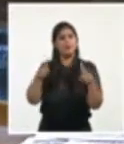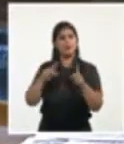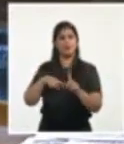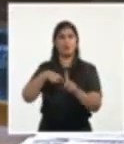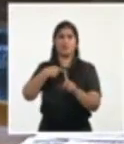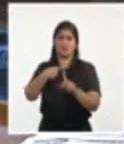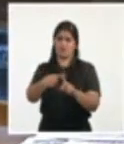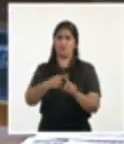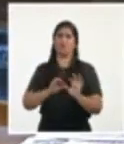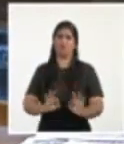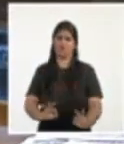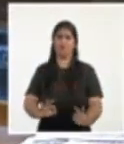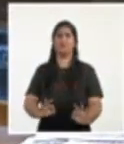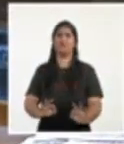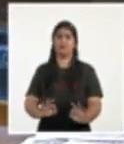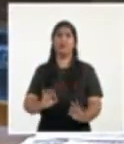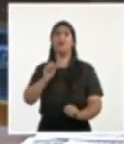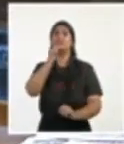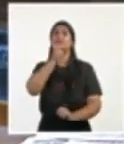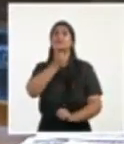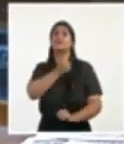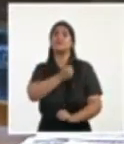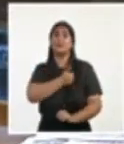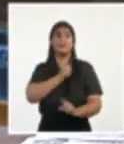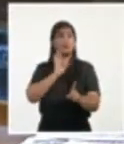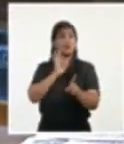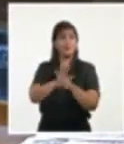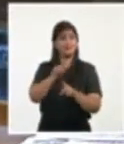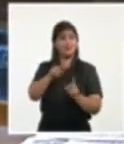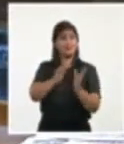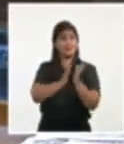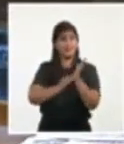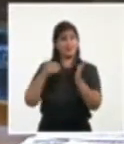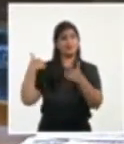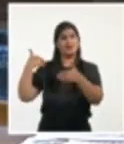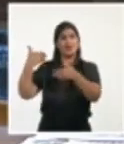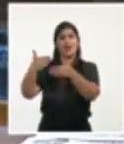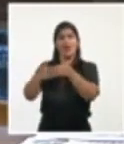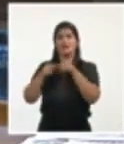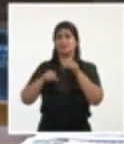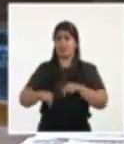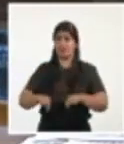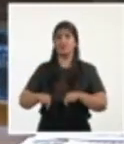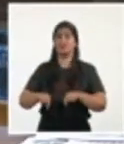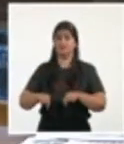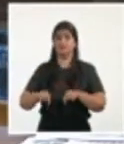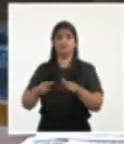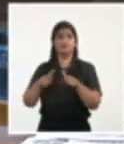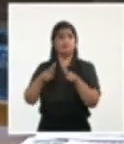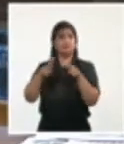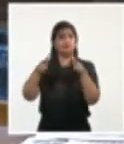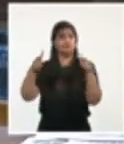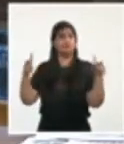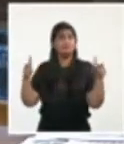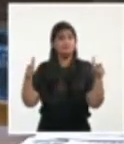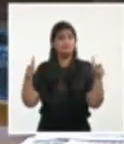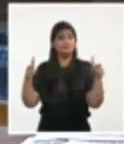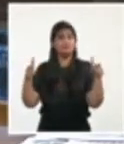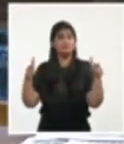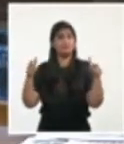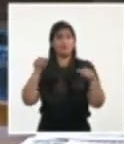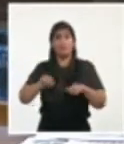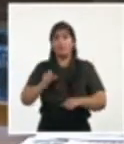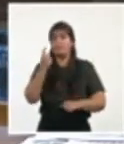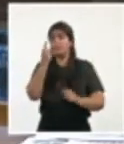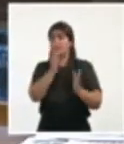diagnóstico que se extiende hasta la actualidad, alcanzando el nivel más elevado de diseminación en todos los territorios del